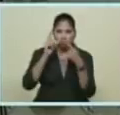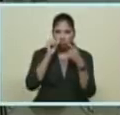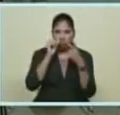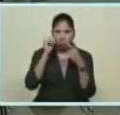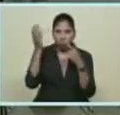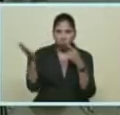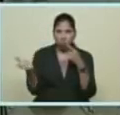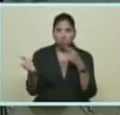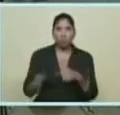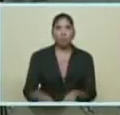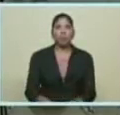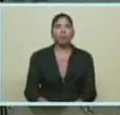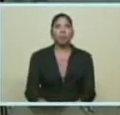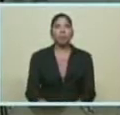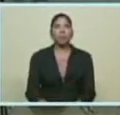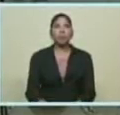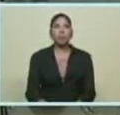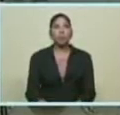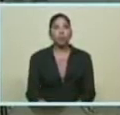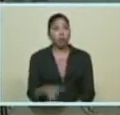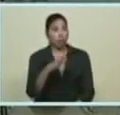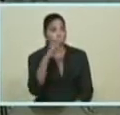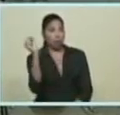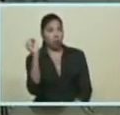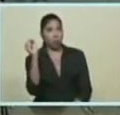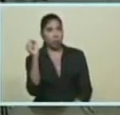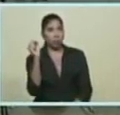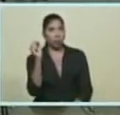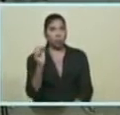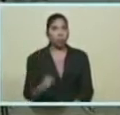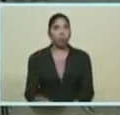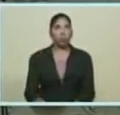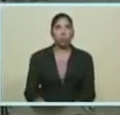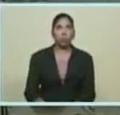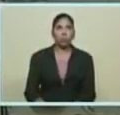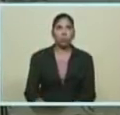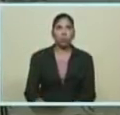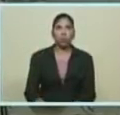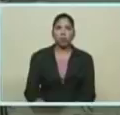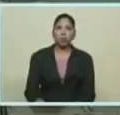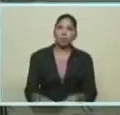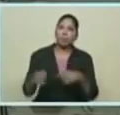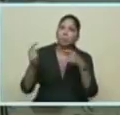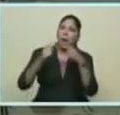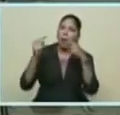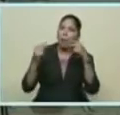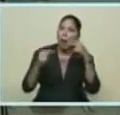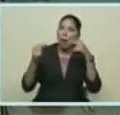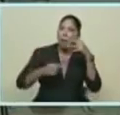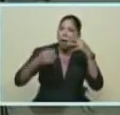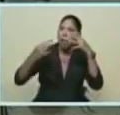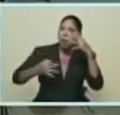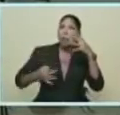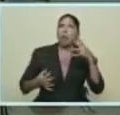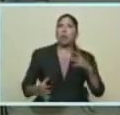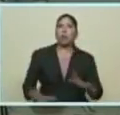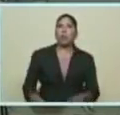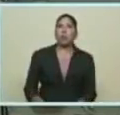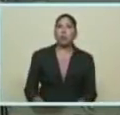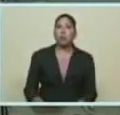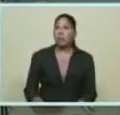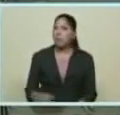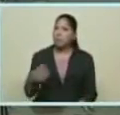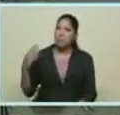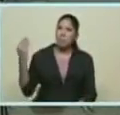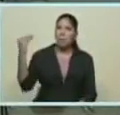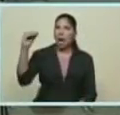de los deberes. Entendido, mi comandante en jefe. Esto va más allá del deber cumplir, del deber hacer. Esto va